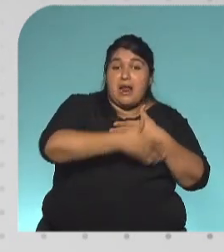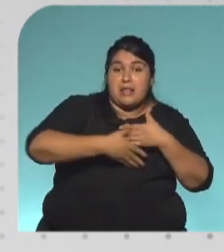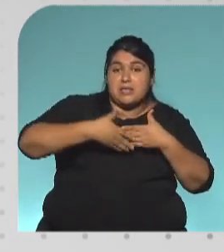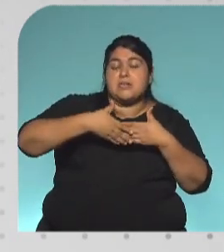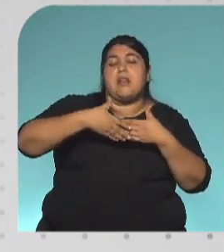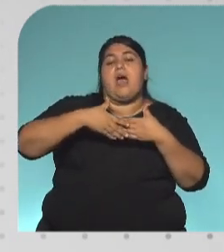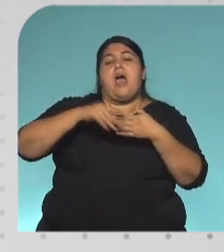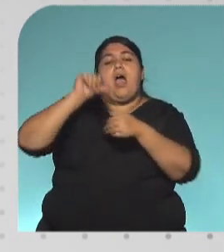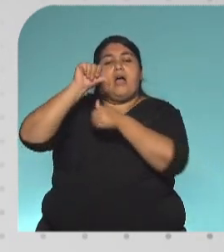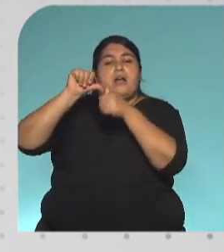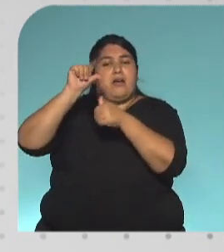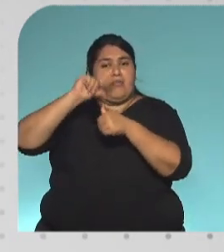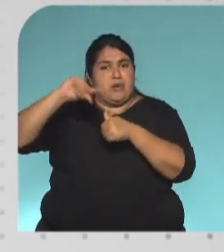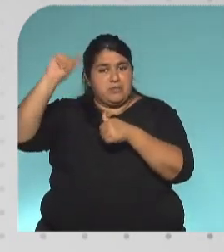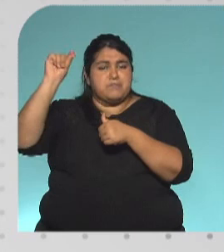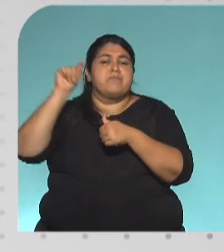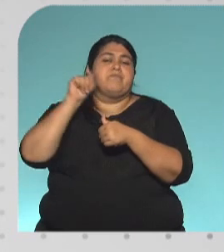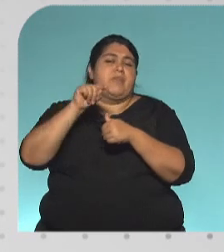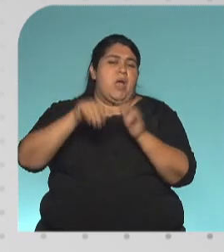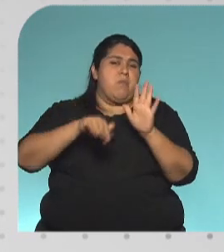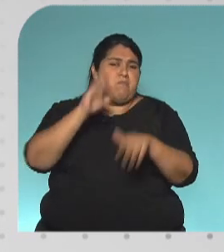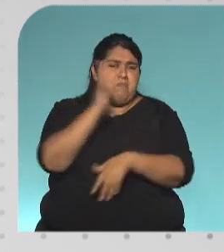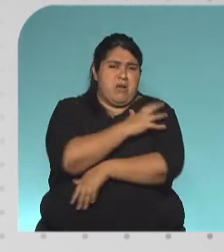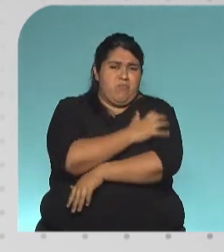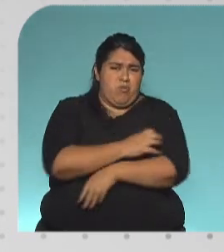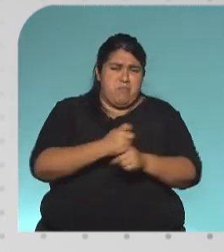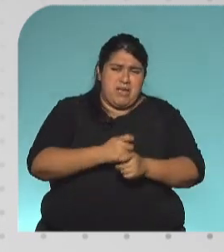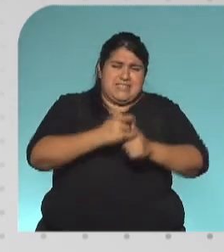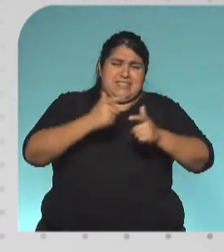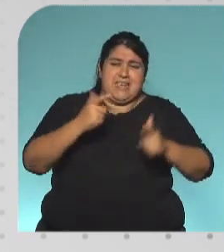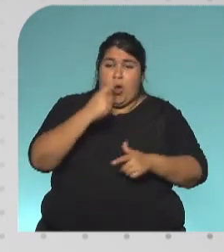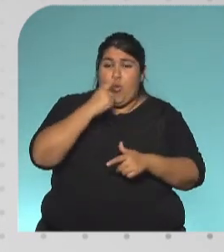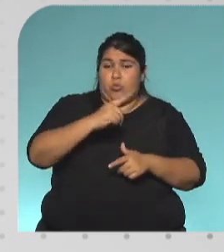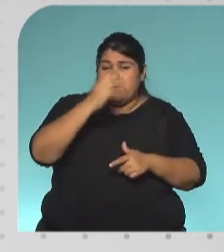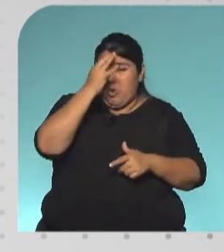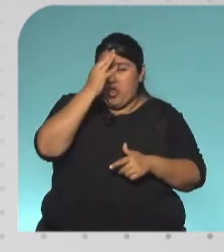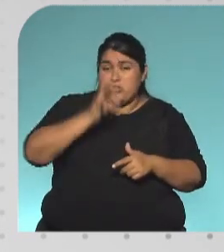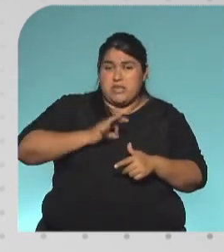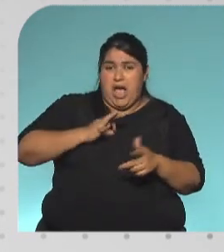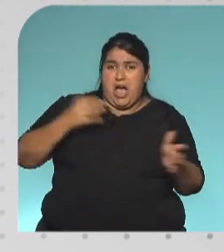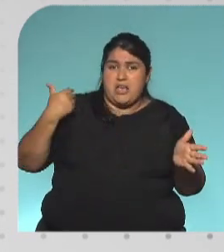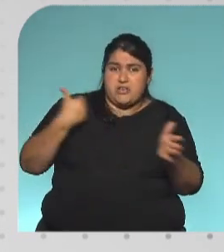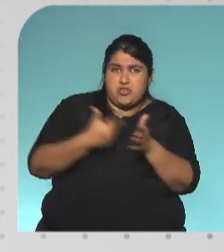según estimaciones de la CEPAL. Es el nivel de pobreza más alto de los últimos 12 años para la región.